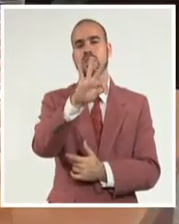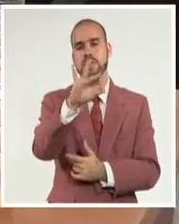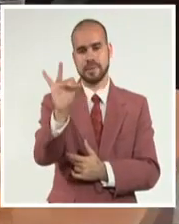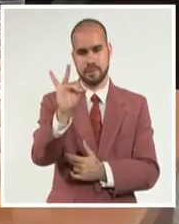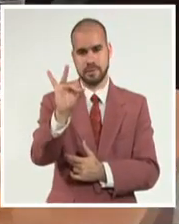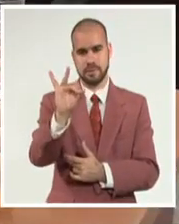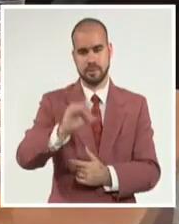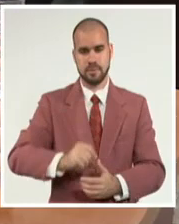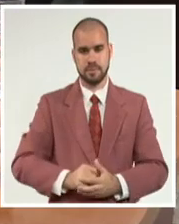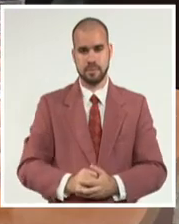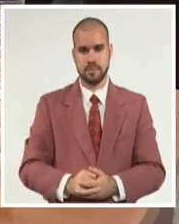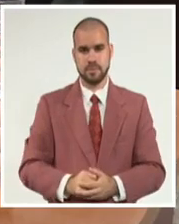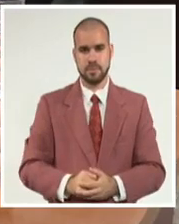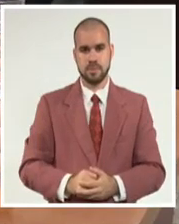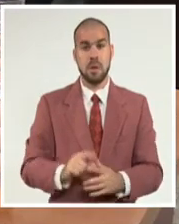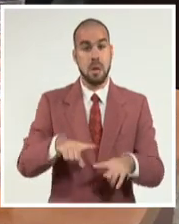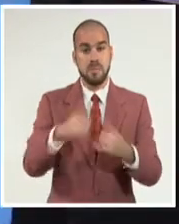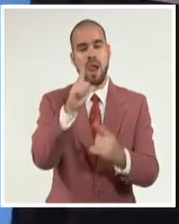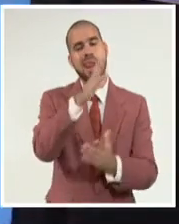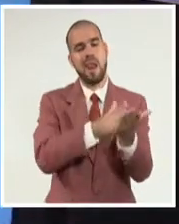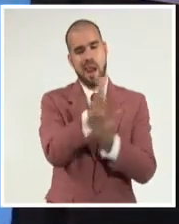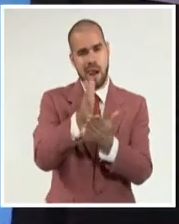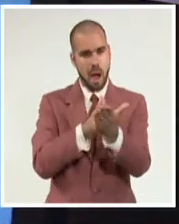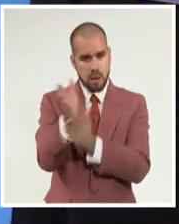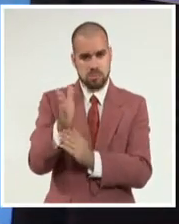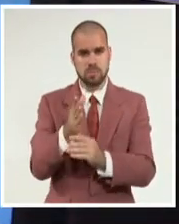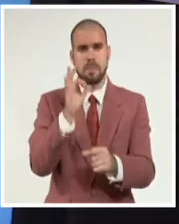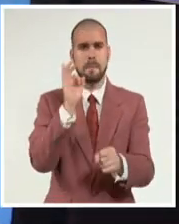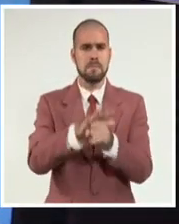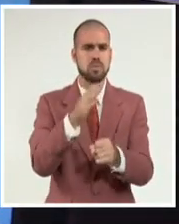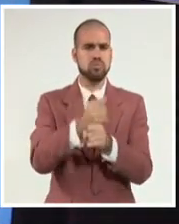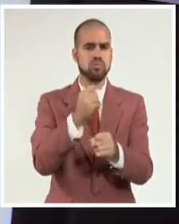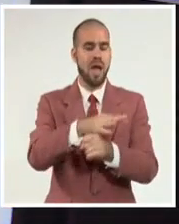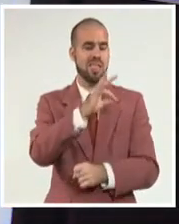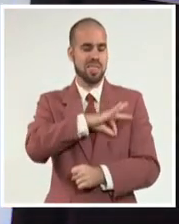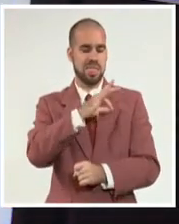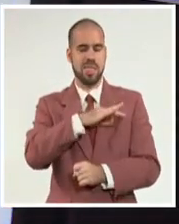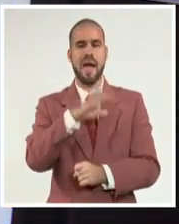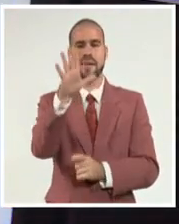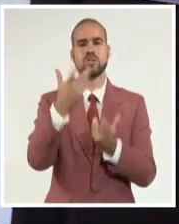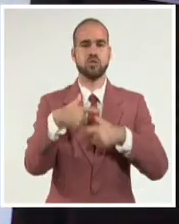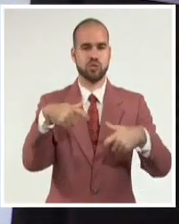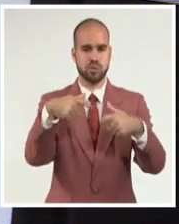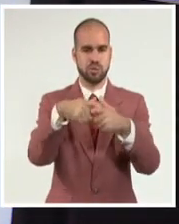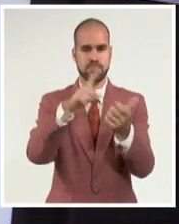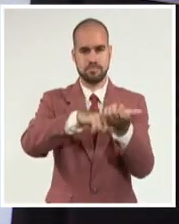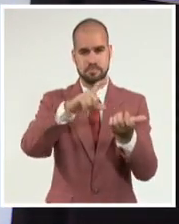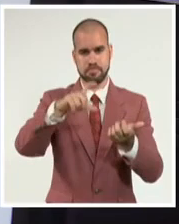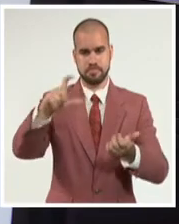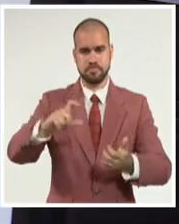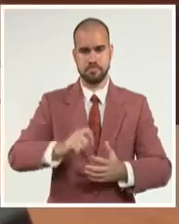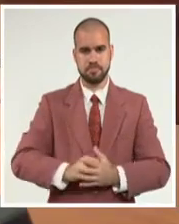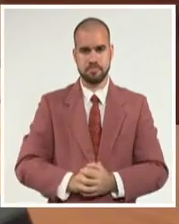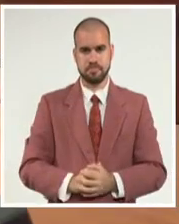como resultado de los lineamientos trazados por los delegados al quinto congreso de esa